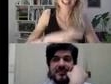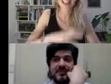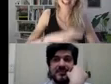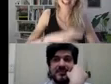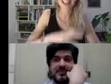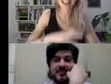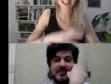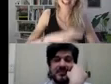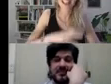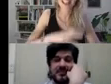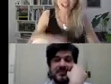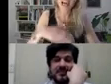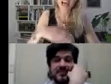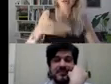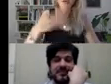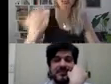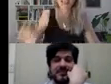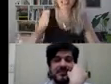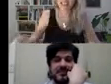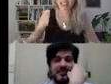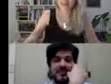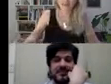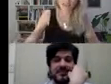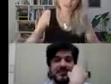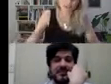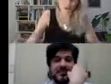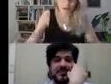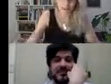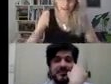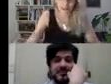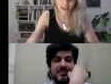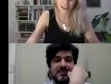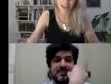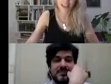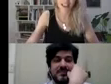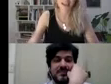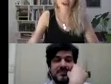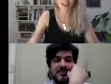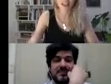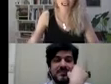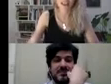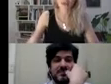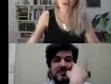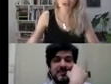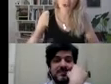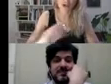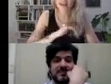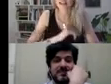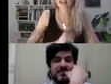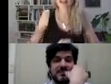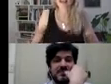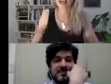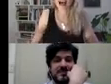recién, comentarles el recorrido al cual les invitamos a compartir en el día de hoy, que es un